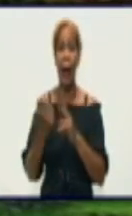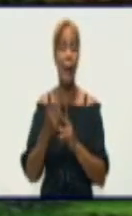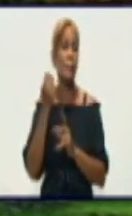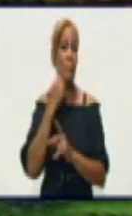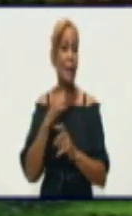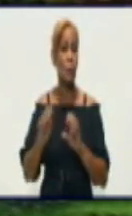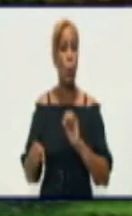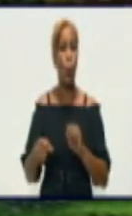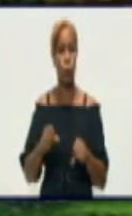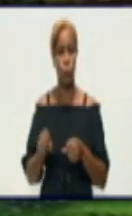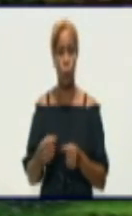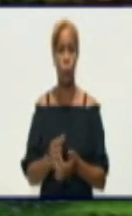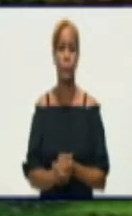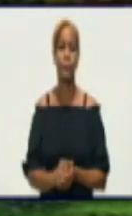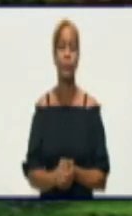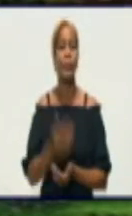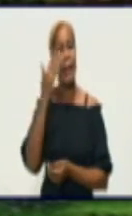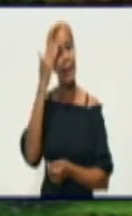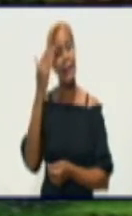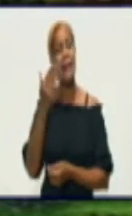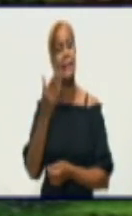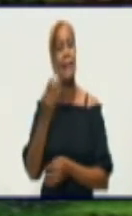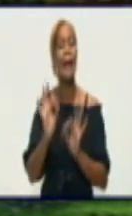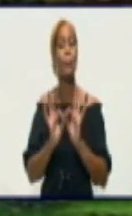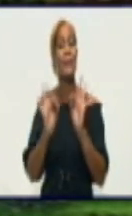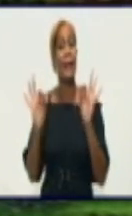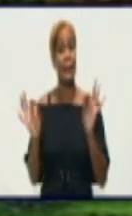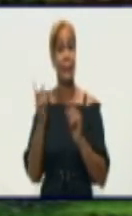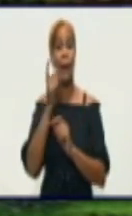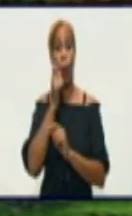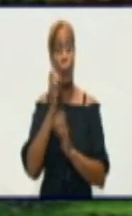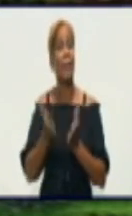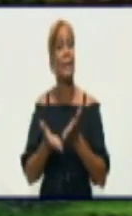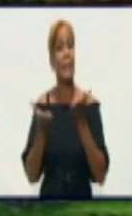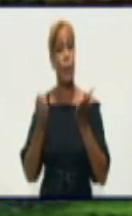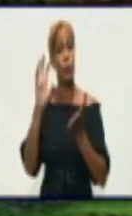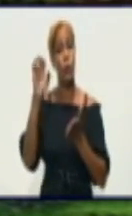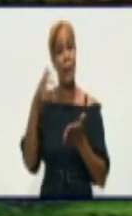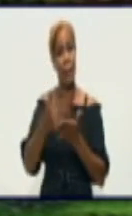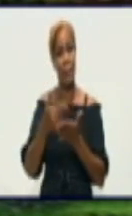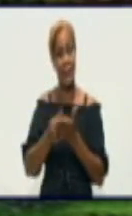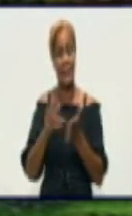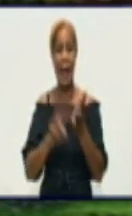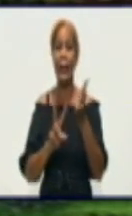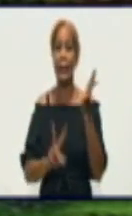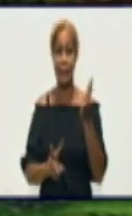solís para especialista del departamento de desarrollo de la empresa eléctrica en grande